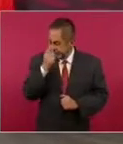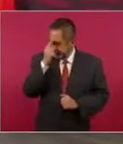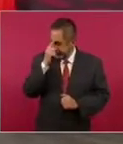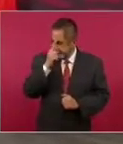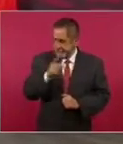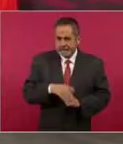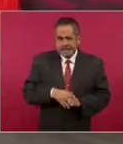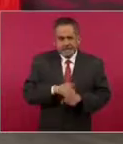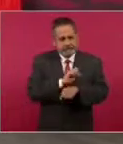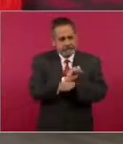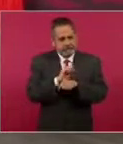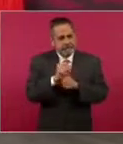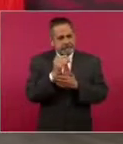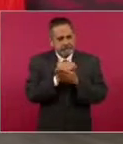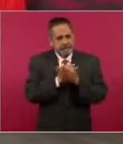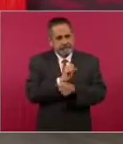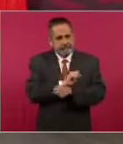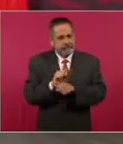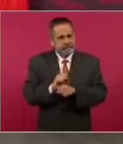quiero suavizarla.